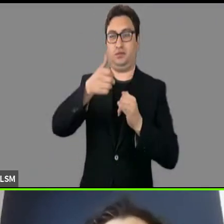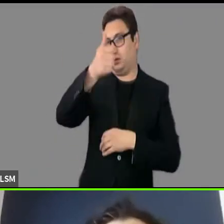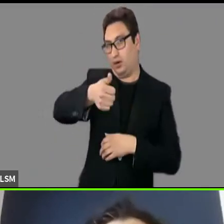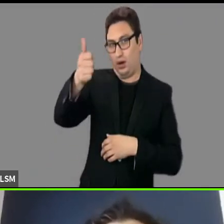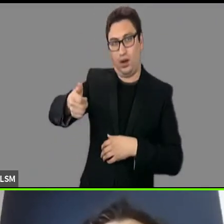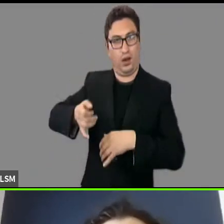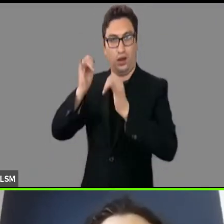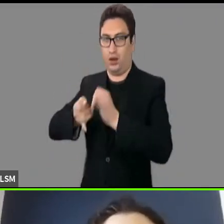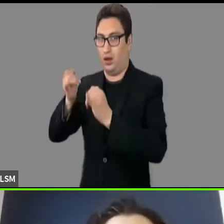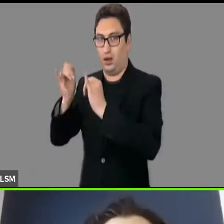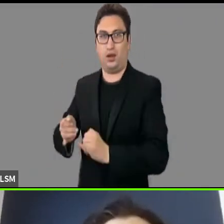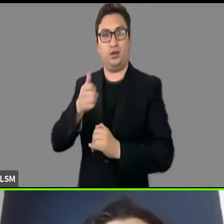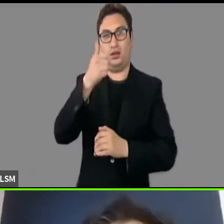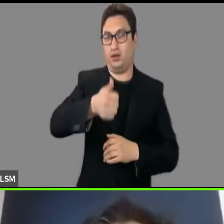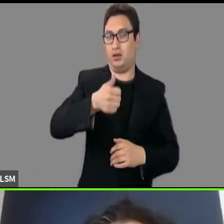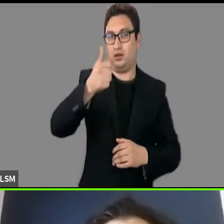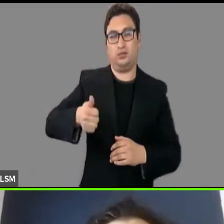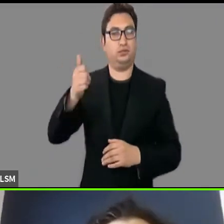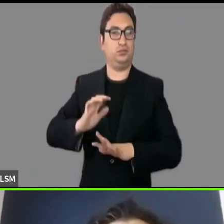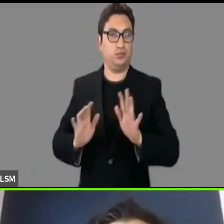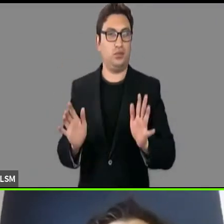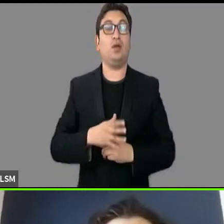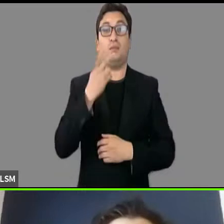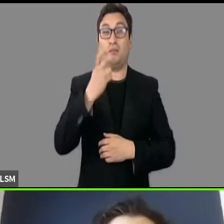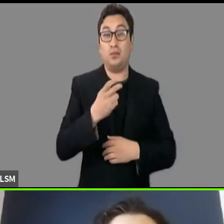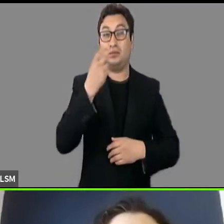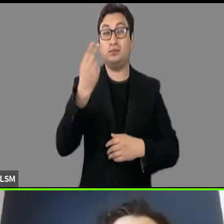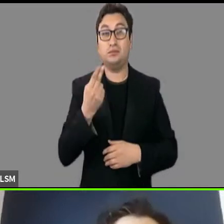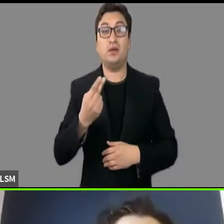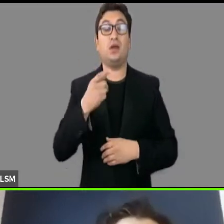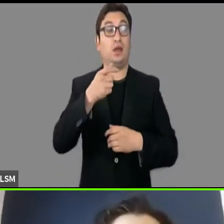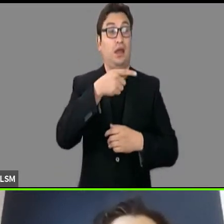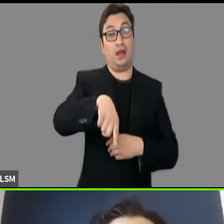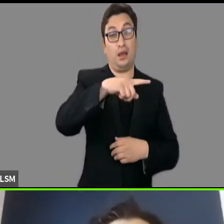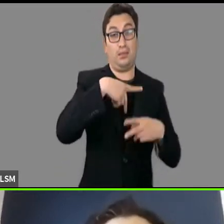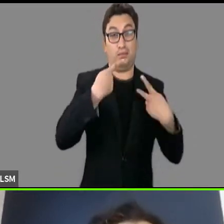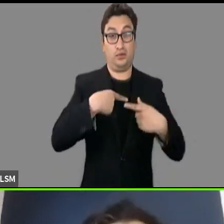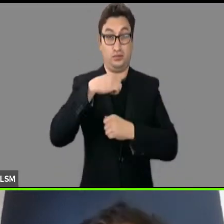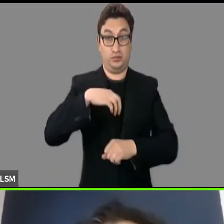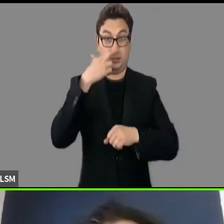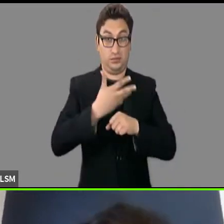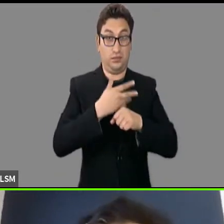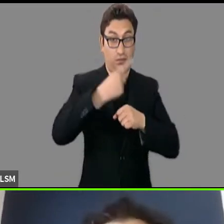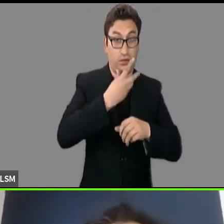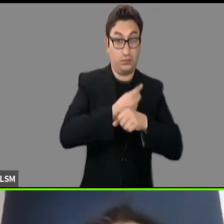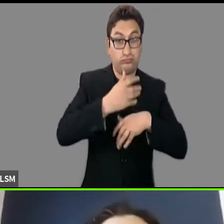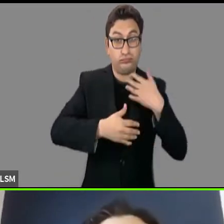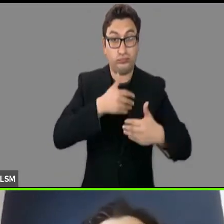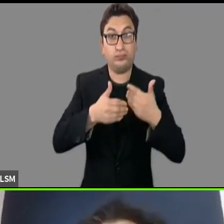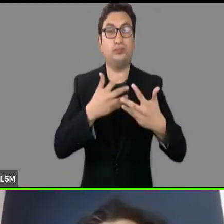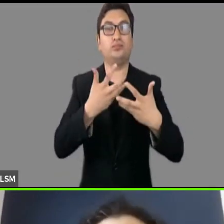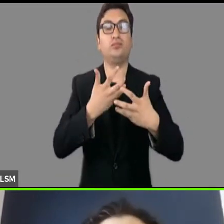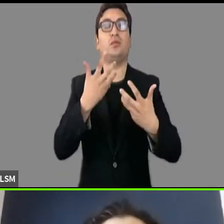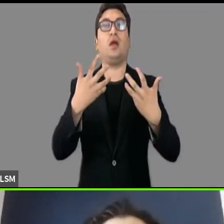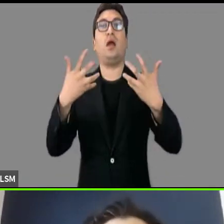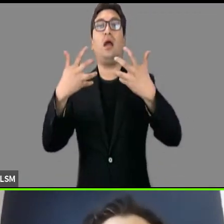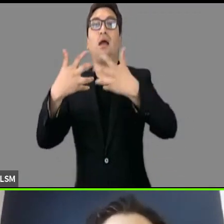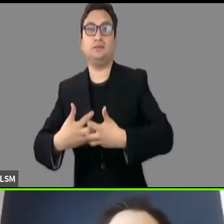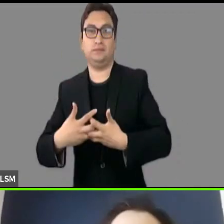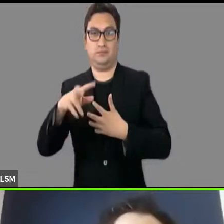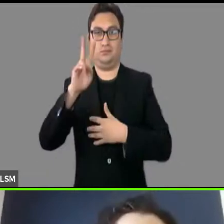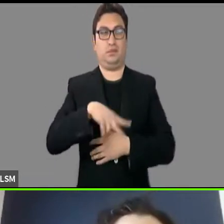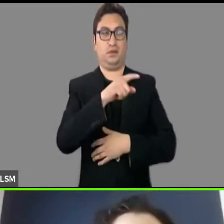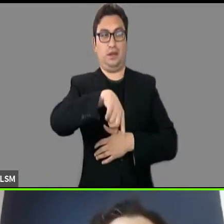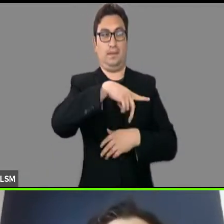las personas que implementen estos ajustes de procedimiento sean en realidad profesionistas muy formados tanto en el